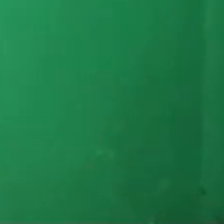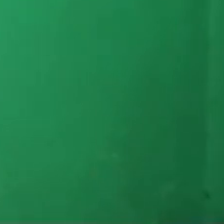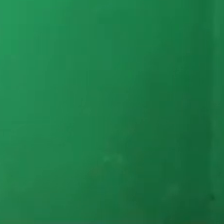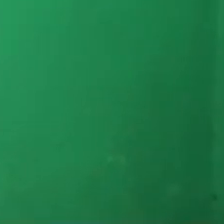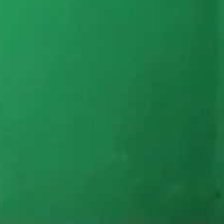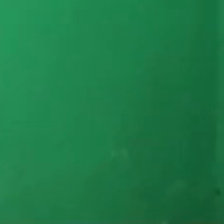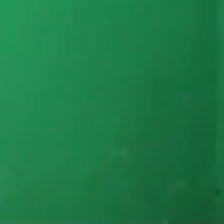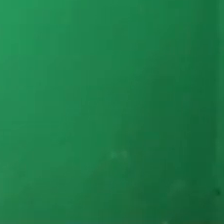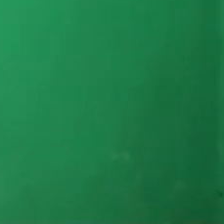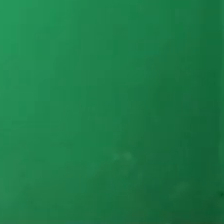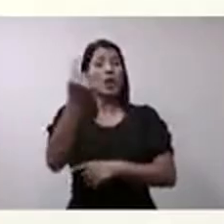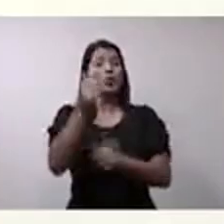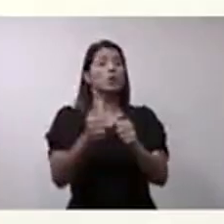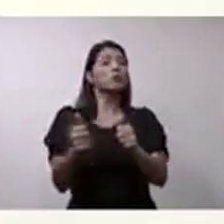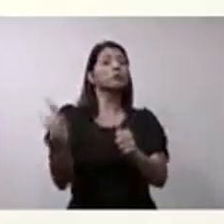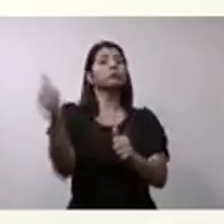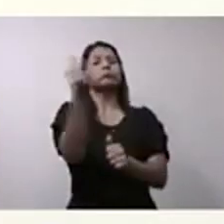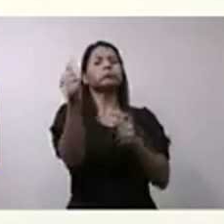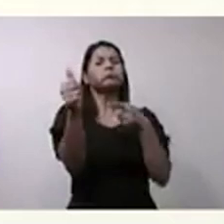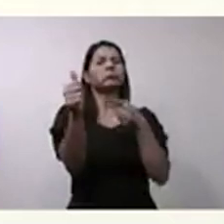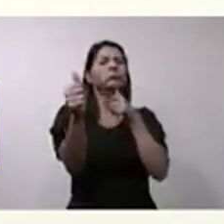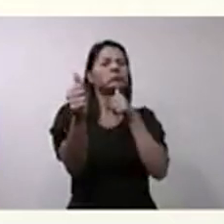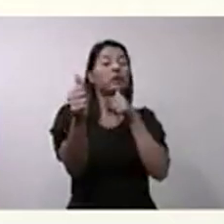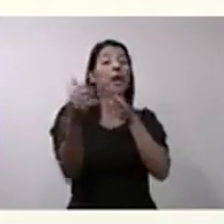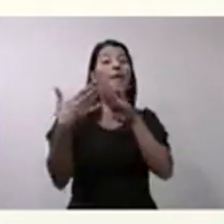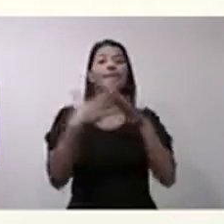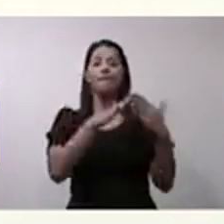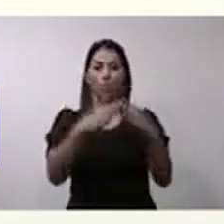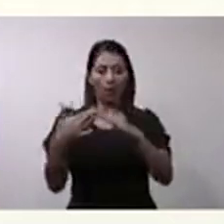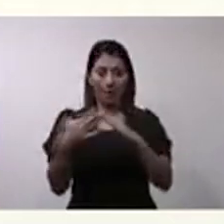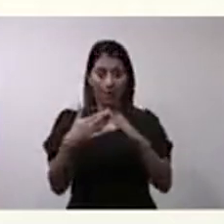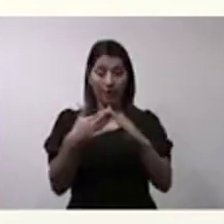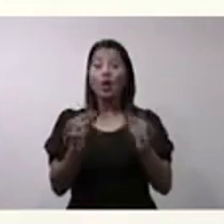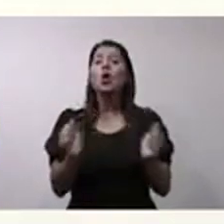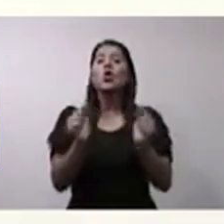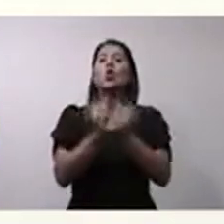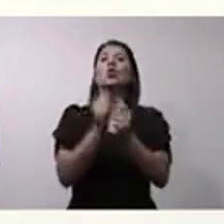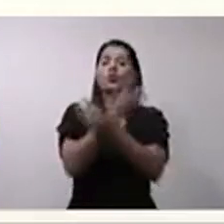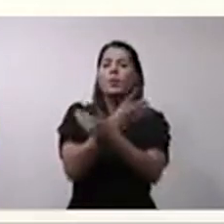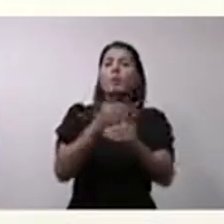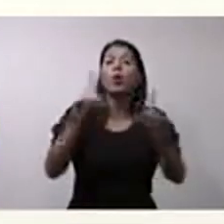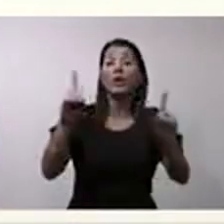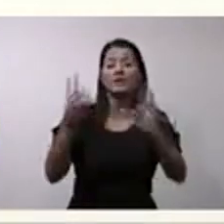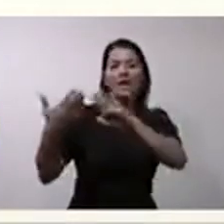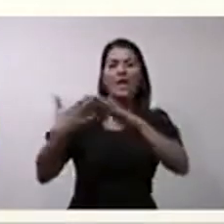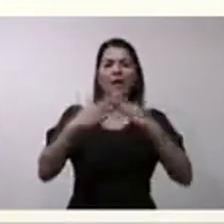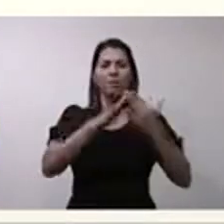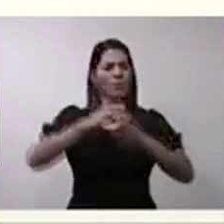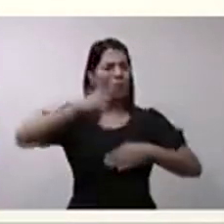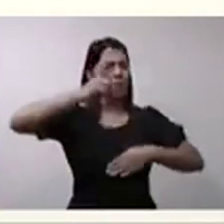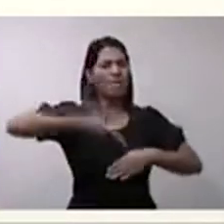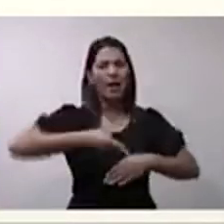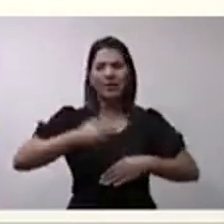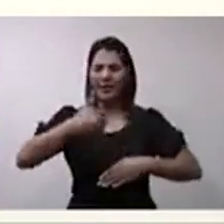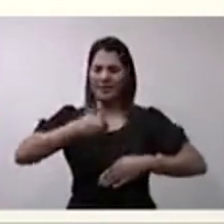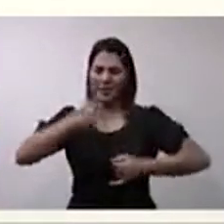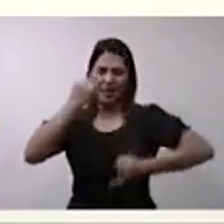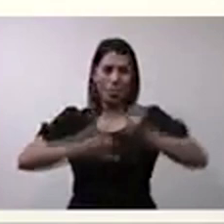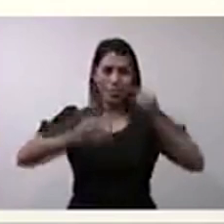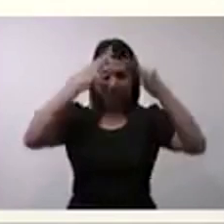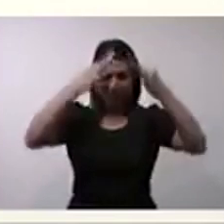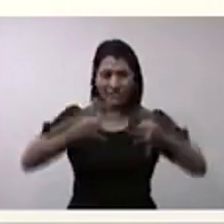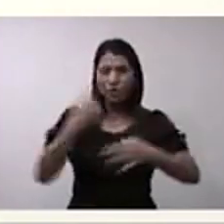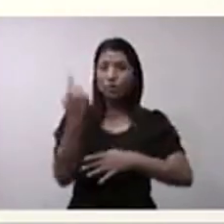soberano es el pueblo. Que en democracia, quien manda y tiene siempre la última palabra es el pueblo.